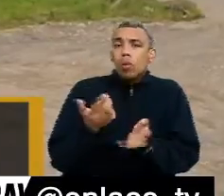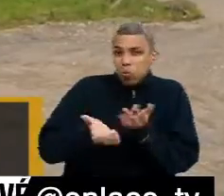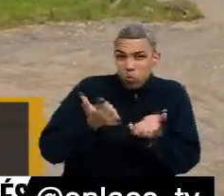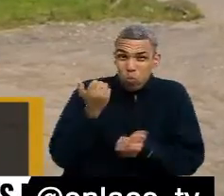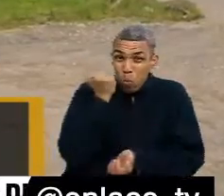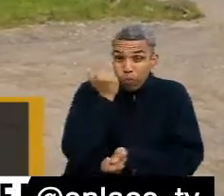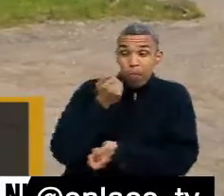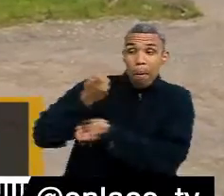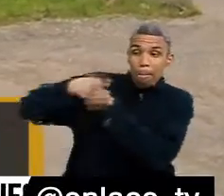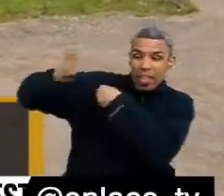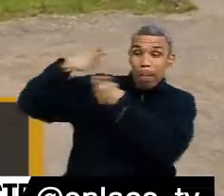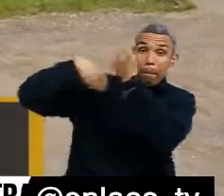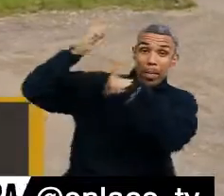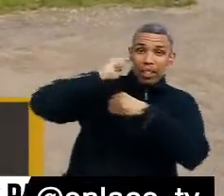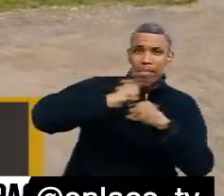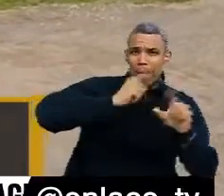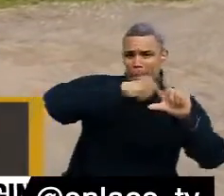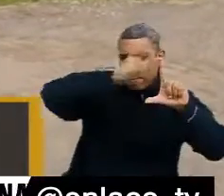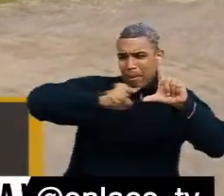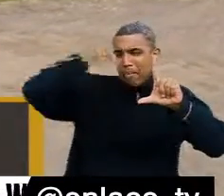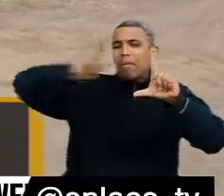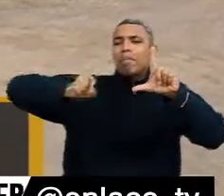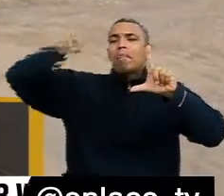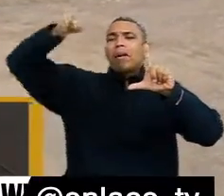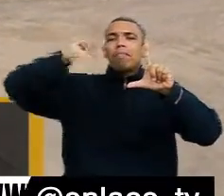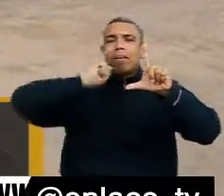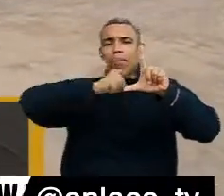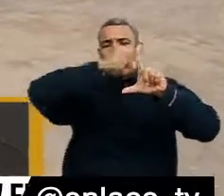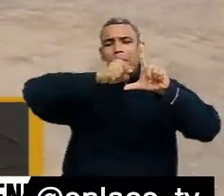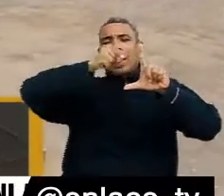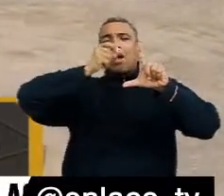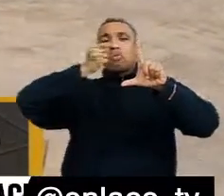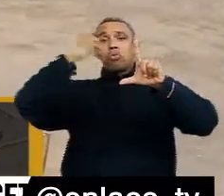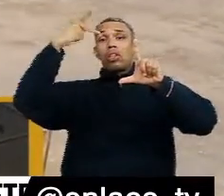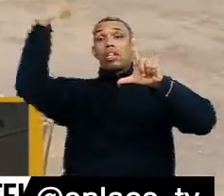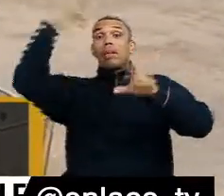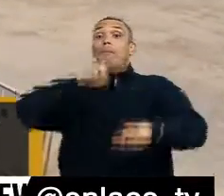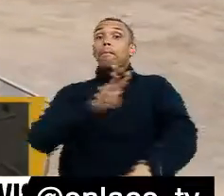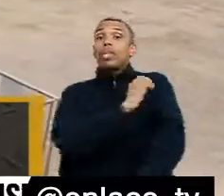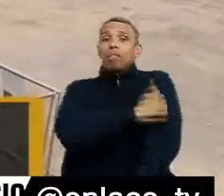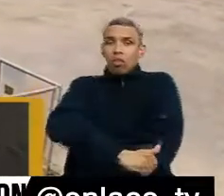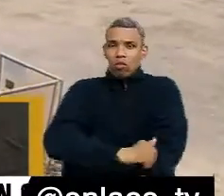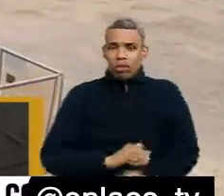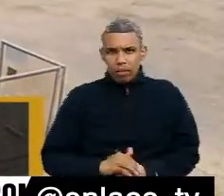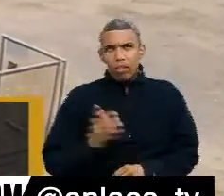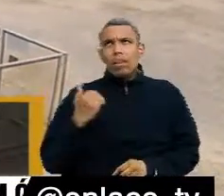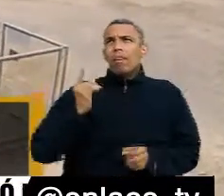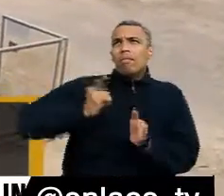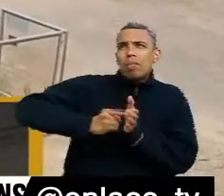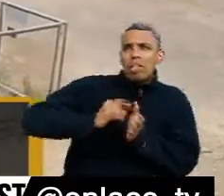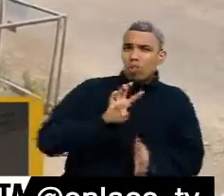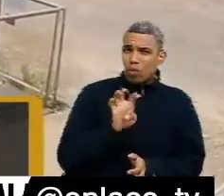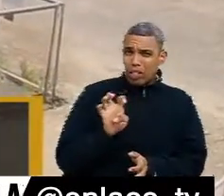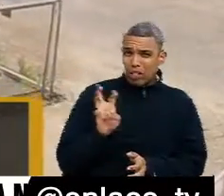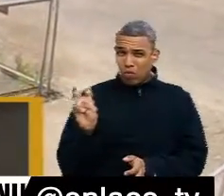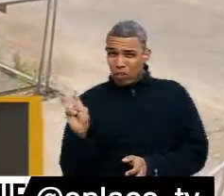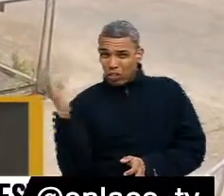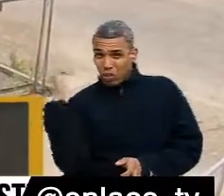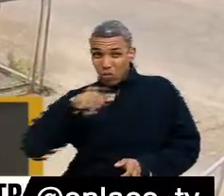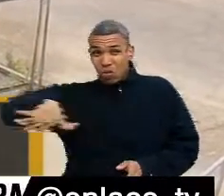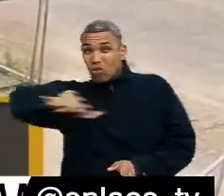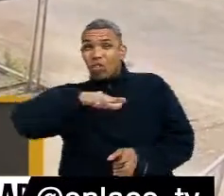en la década de los 90 y alcanzó su pico de producción a finales de 1998 con 302.330 barriles de